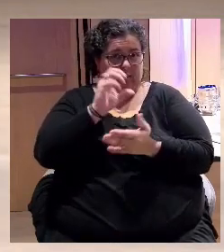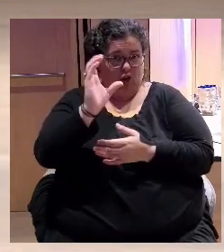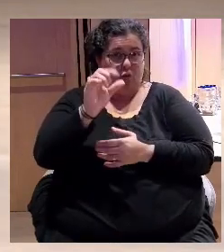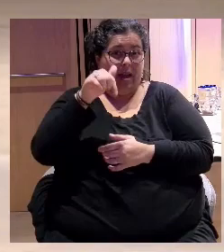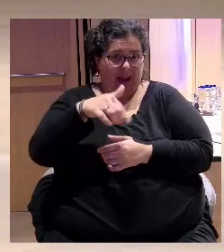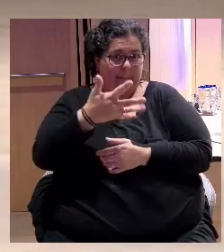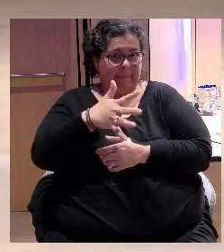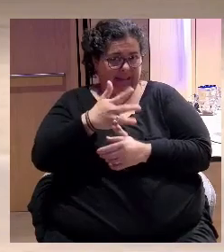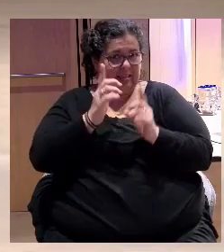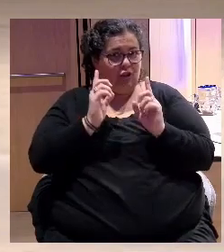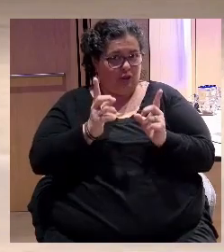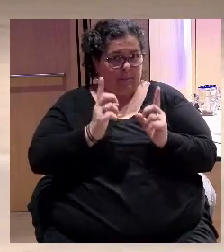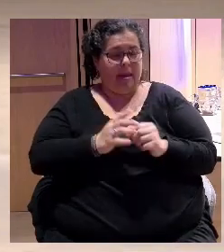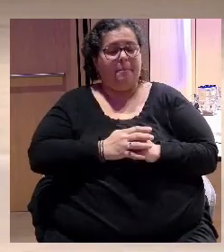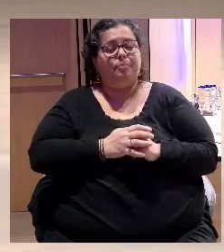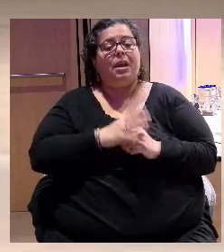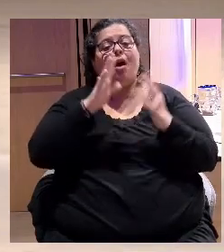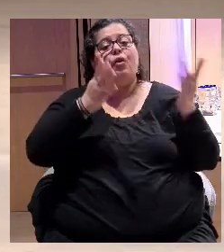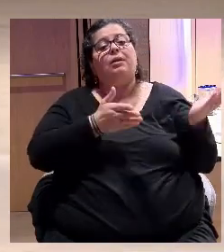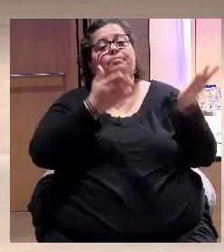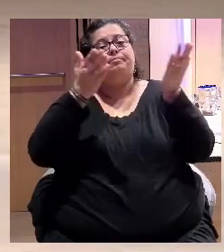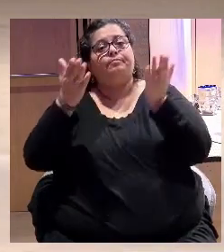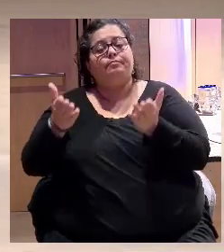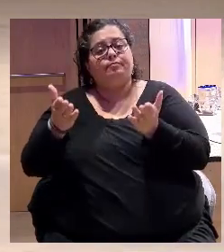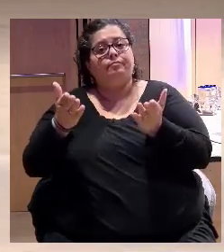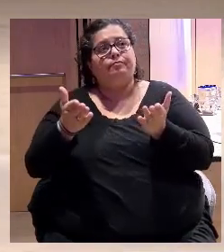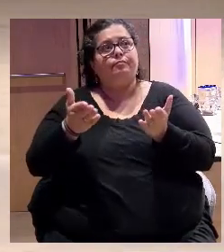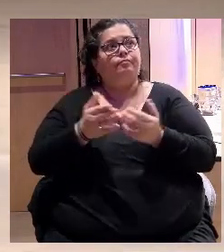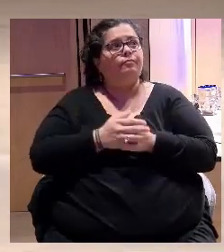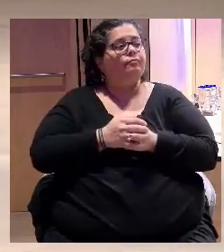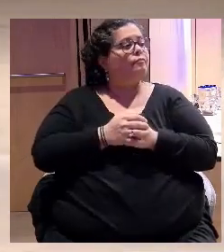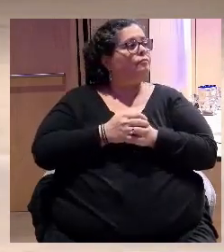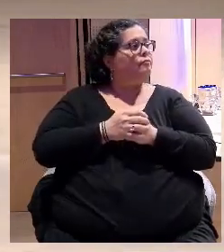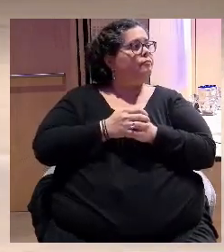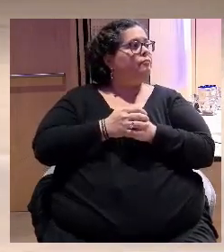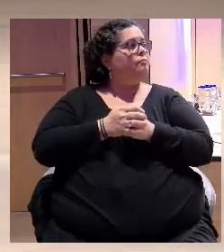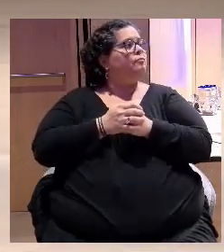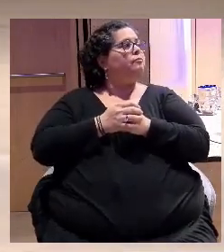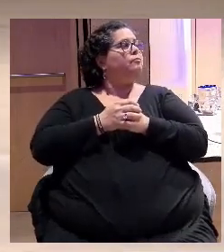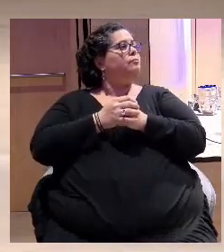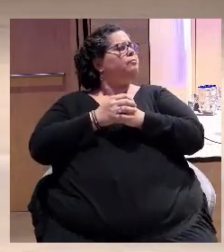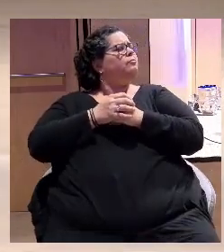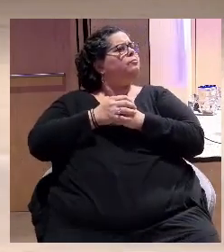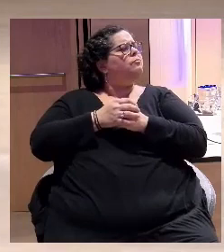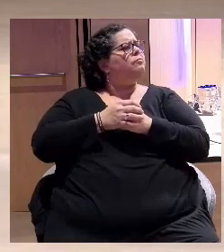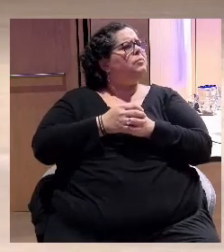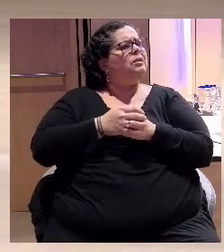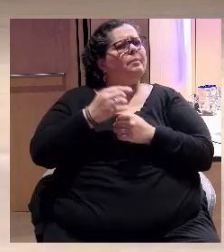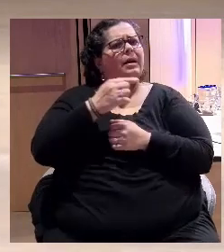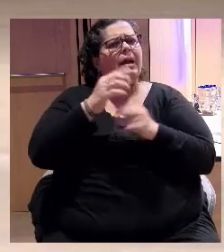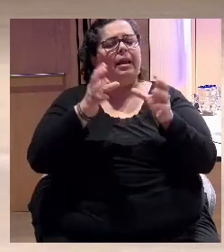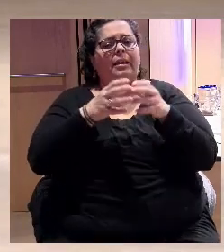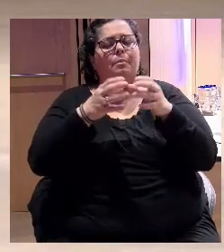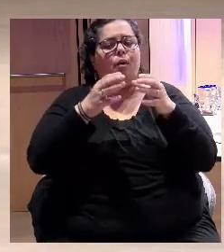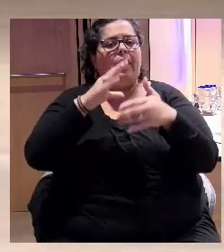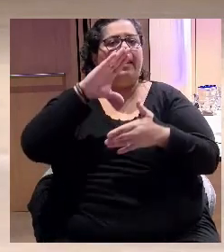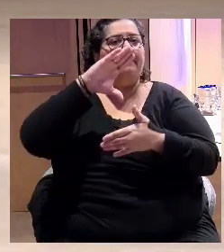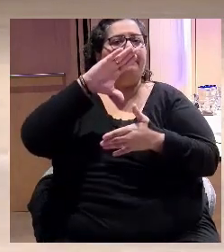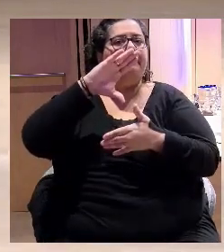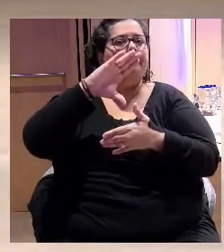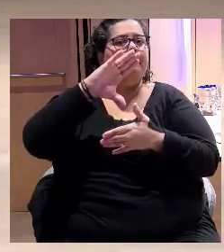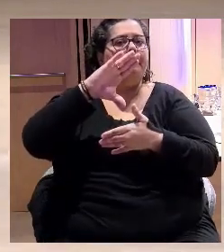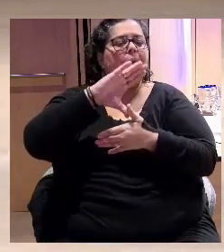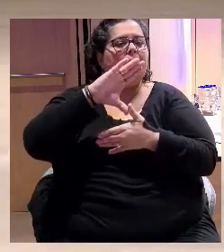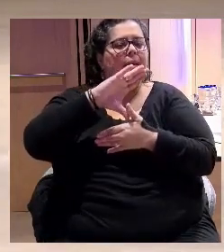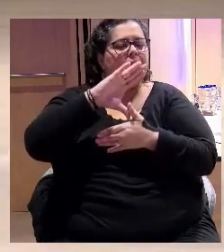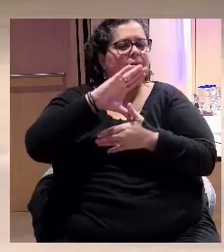doy la palabra al Ladies y al equipo de Mides que va a presentar algo bien interesante en